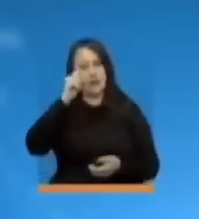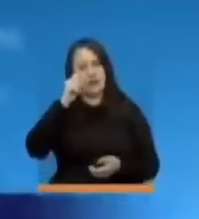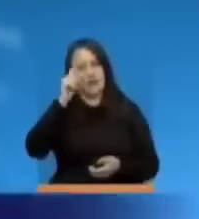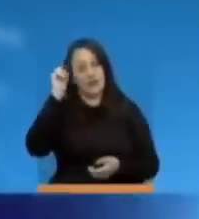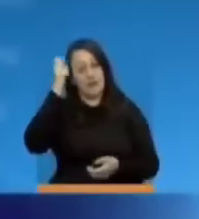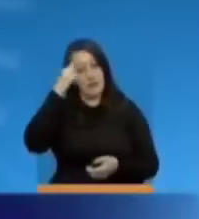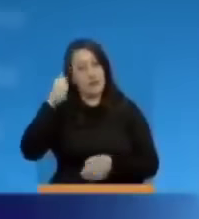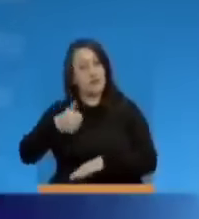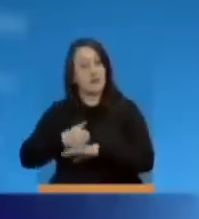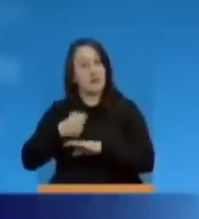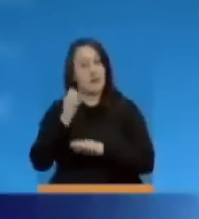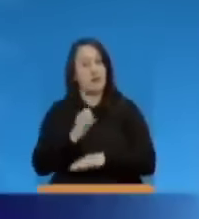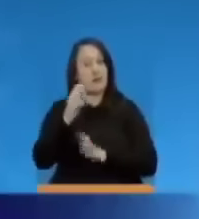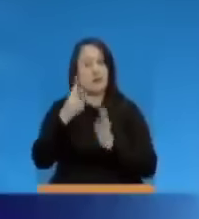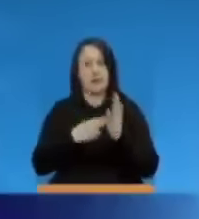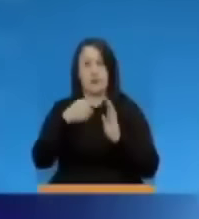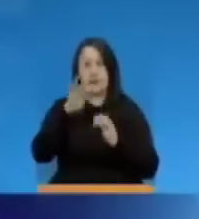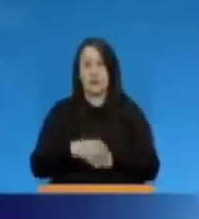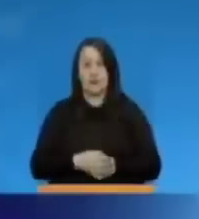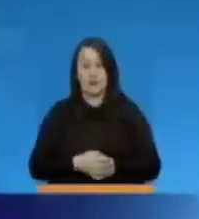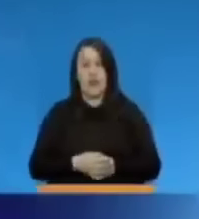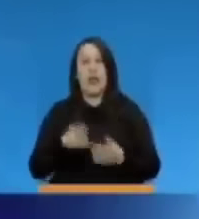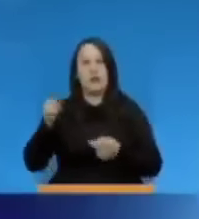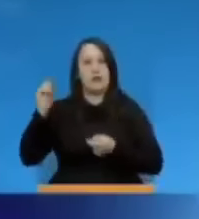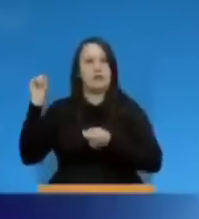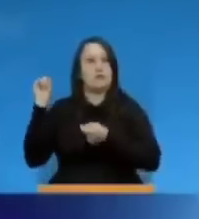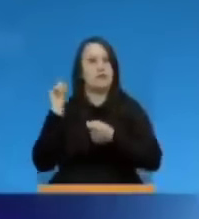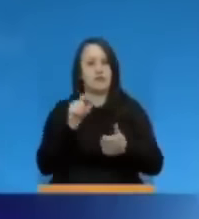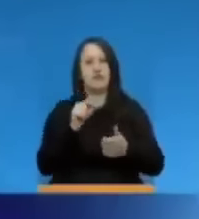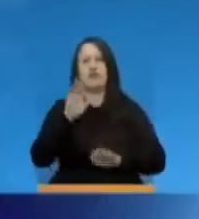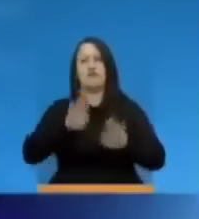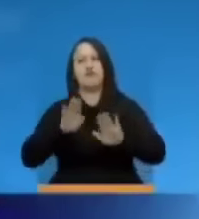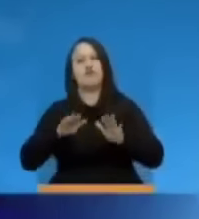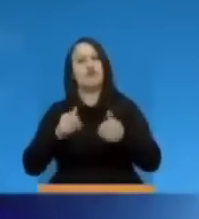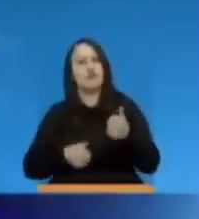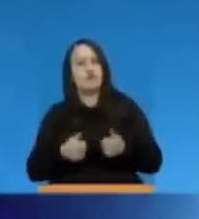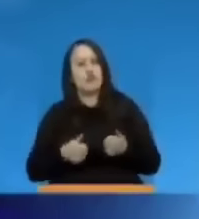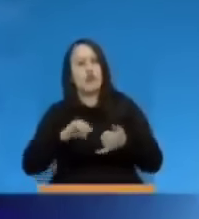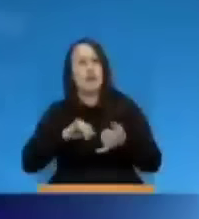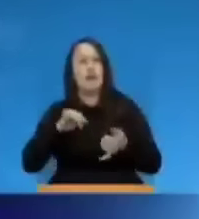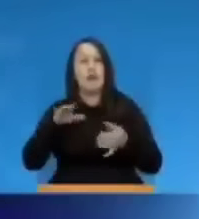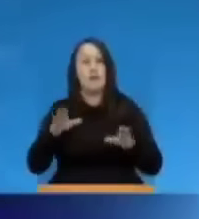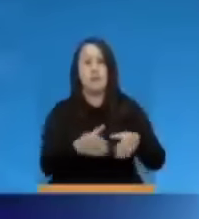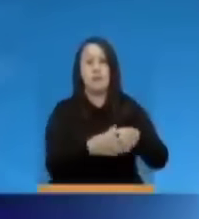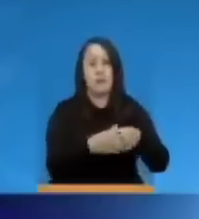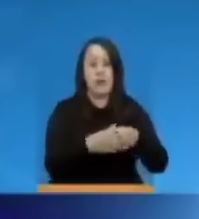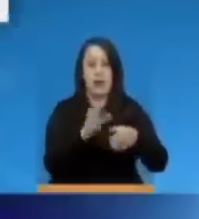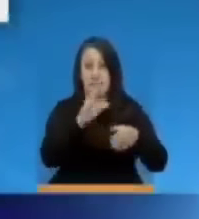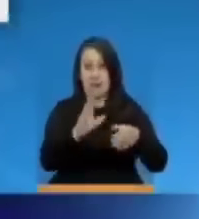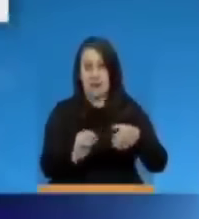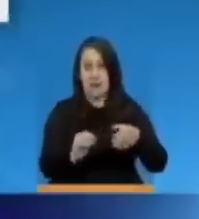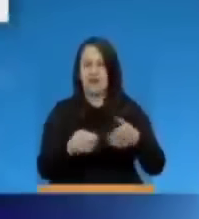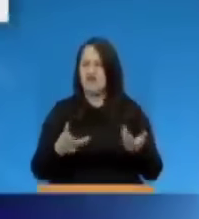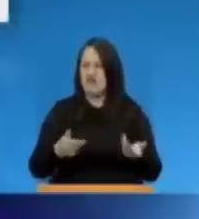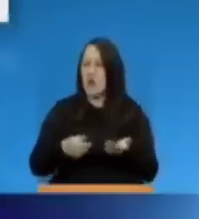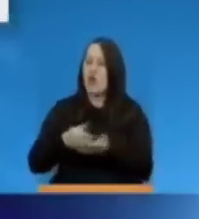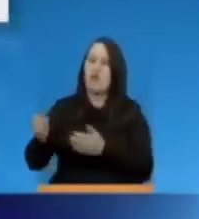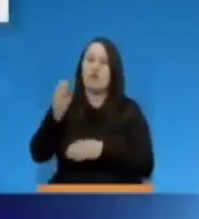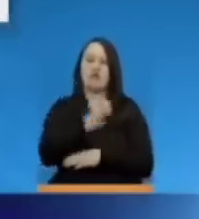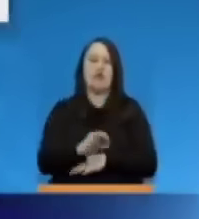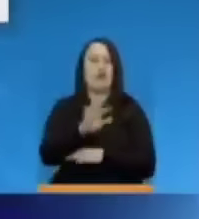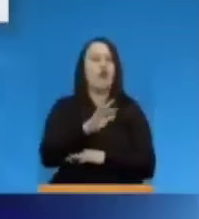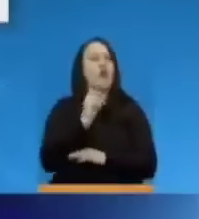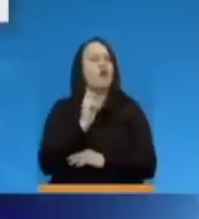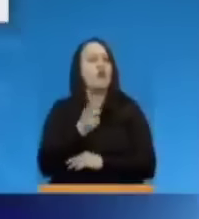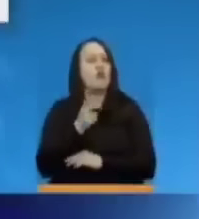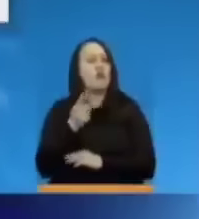de 2019. El objeto de la subasta y adjudicación por parte de esta dependencia de la Gobernación de Risaralda era adquisición de un software forense para la